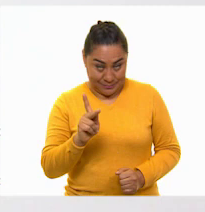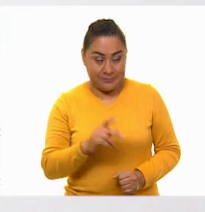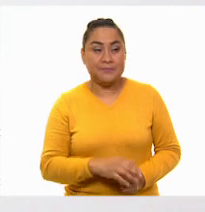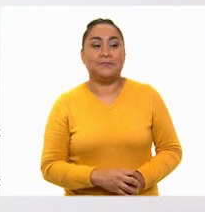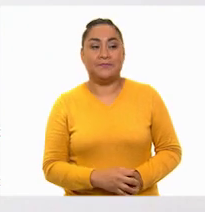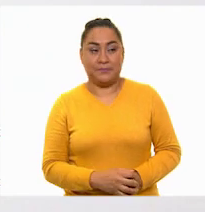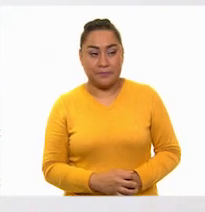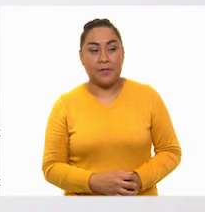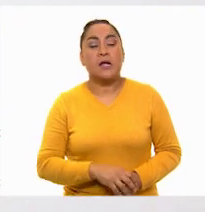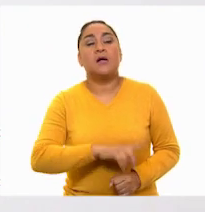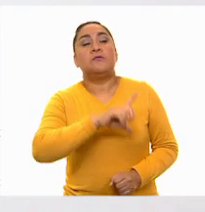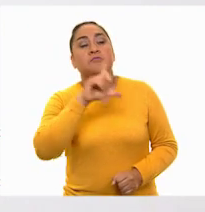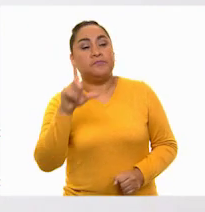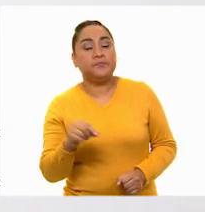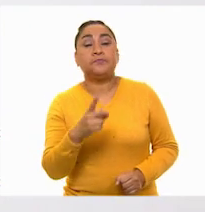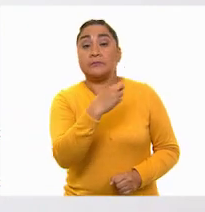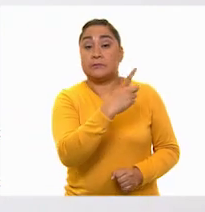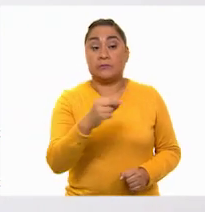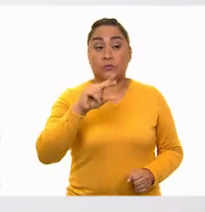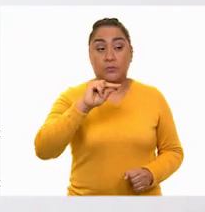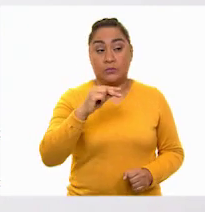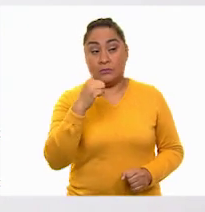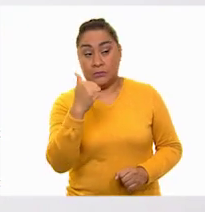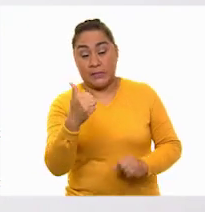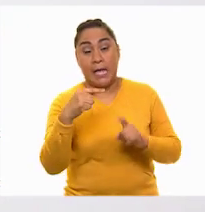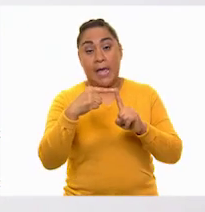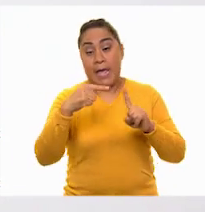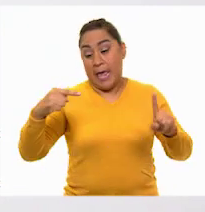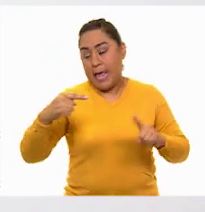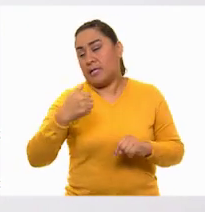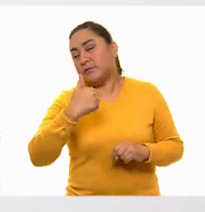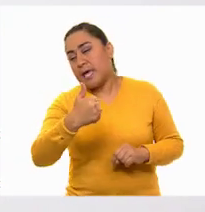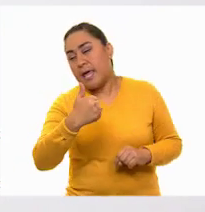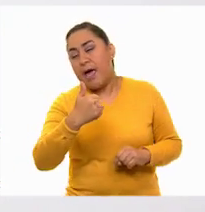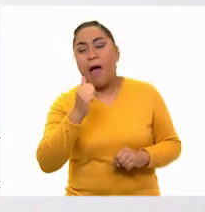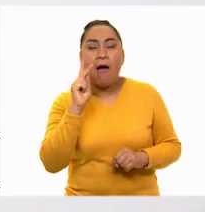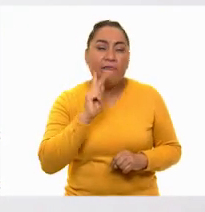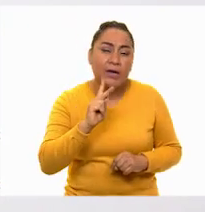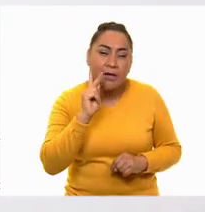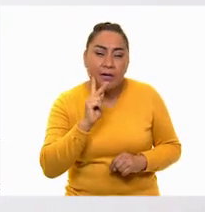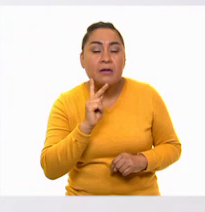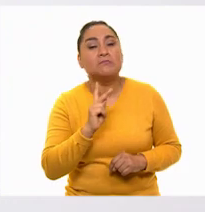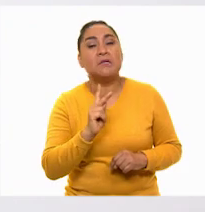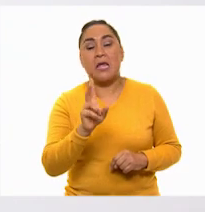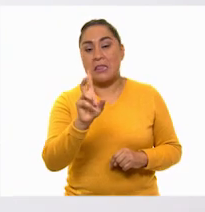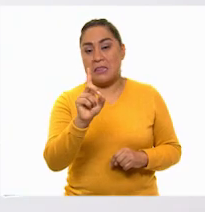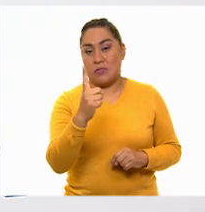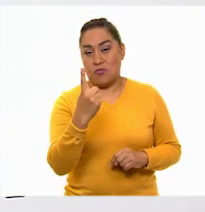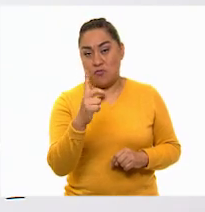30.8. ¿Ok? Uh-huh. Y ahora vamos a dividir 186 entre 6, esto nos da un total de 31.